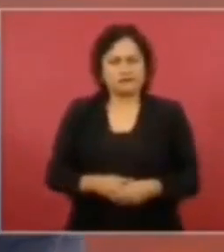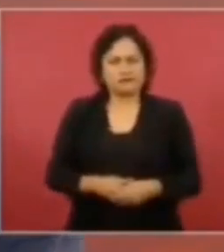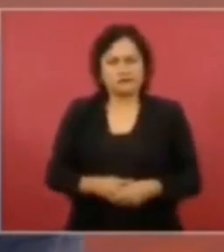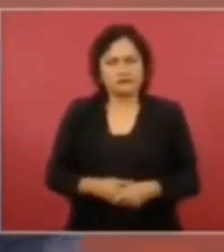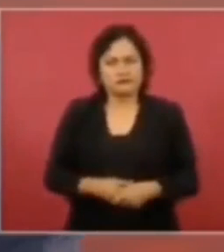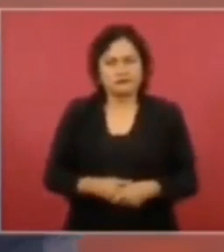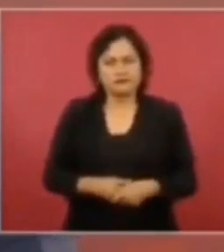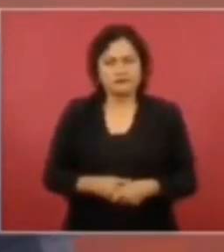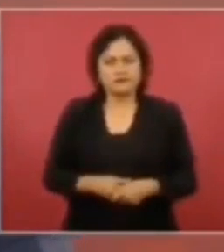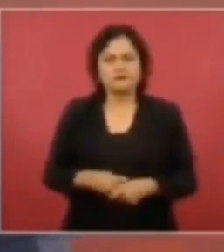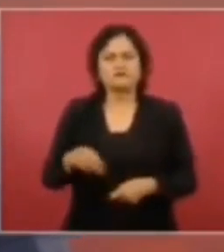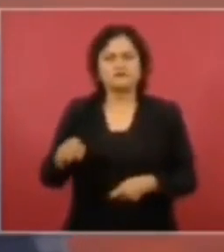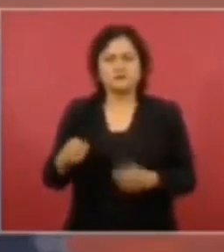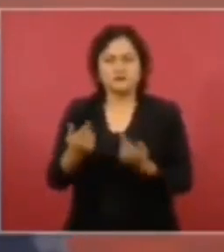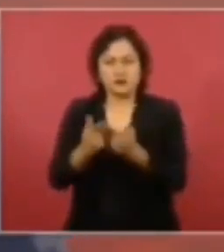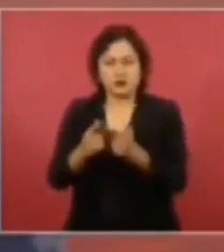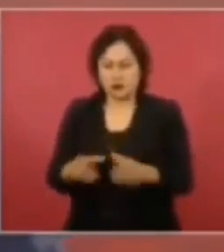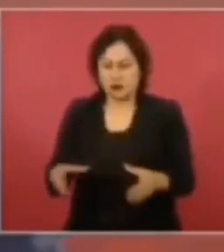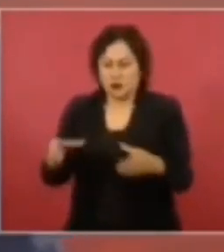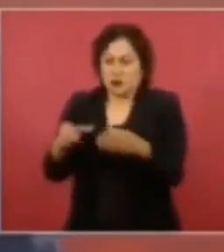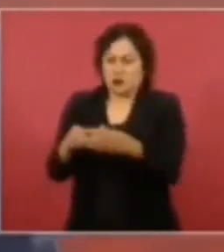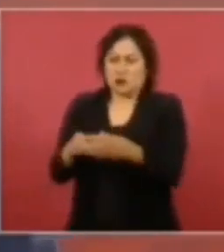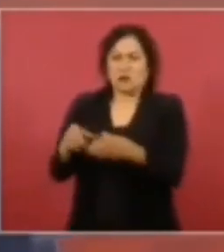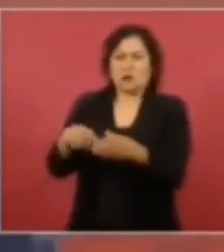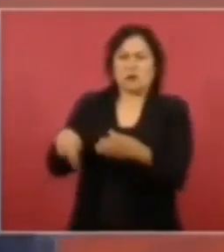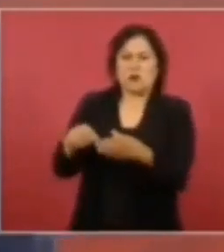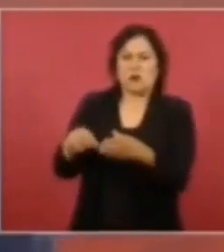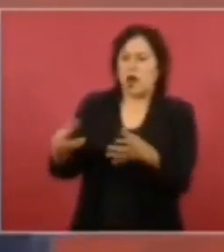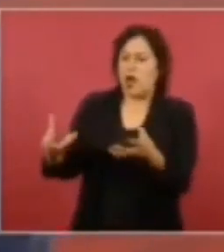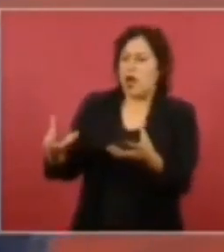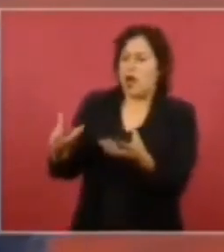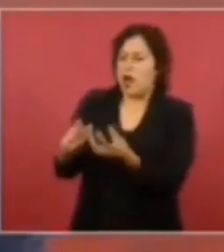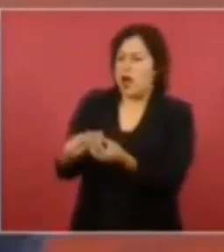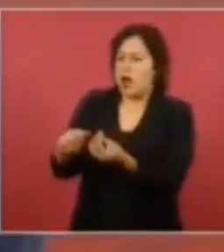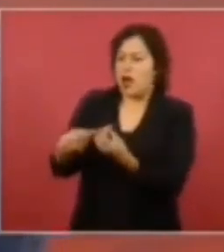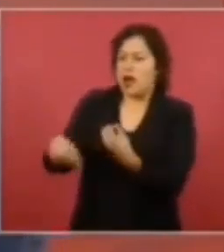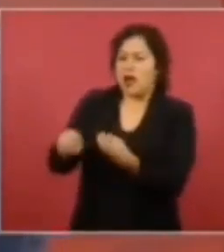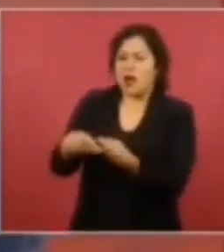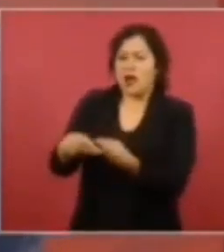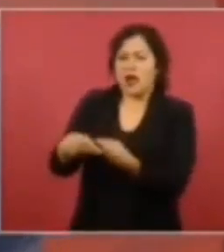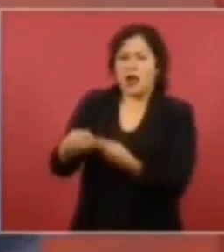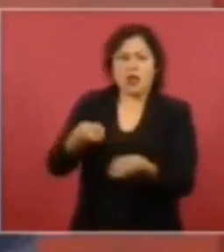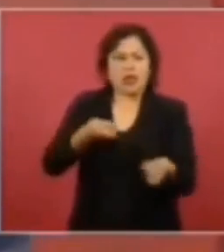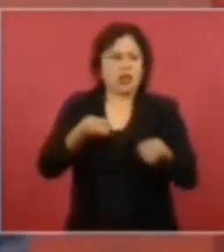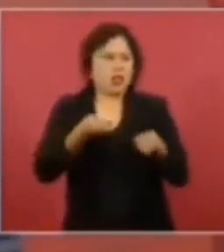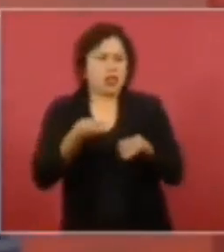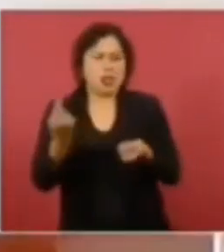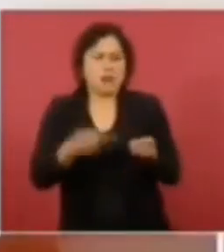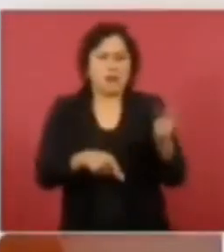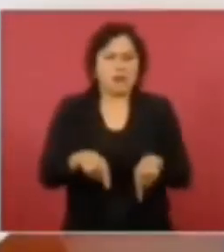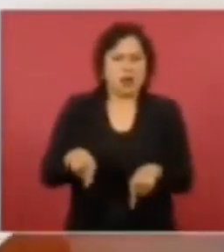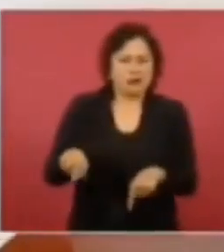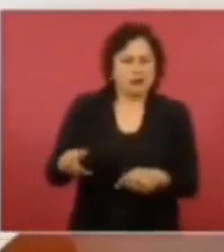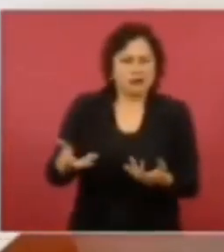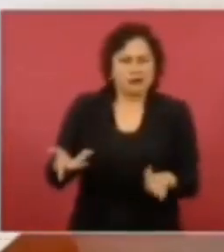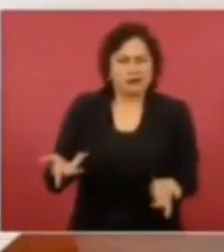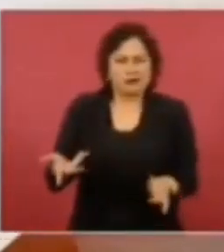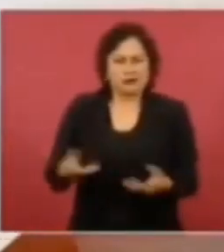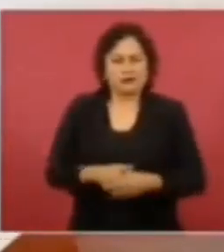con grupos de intereses creados que mandan, que deciden,